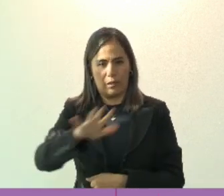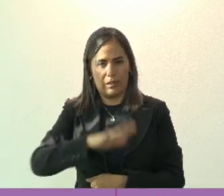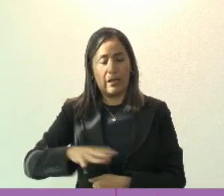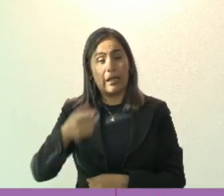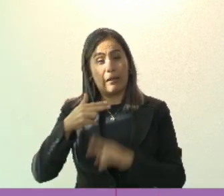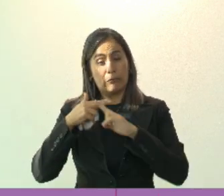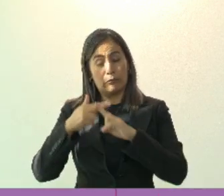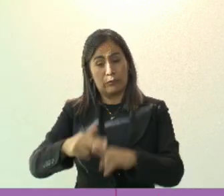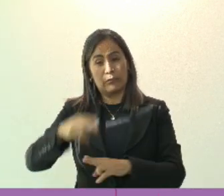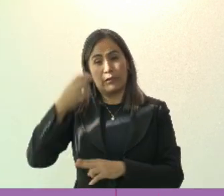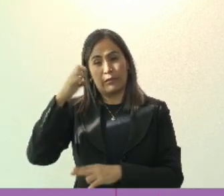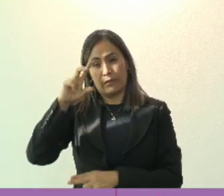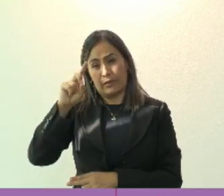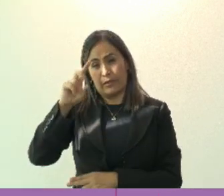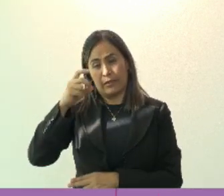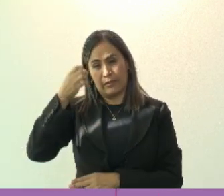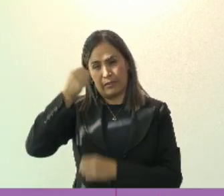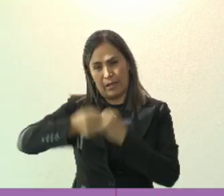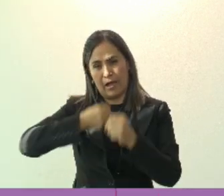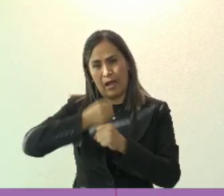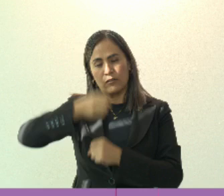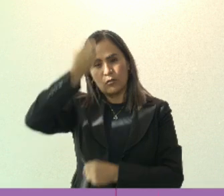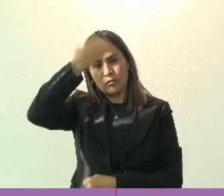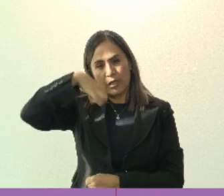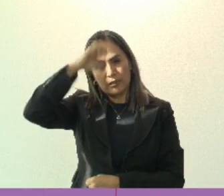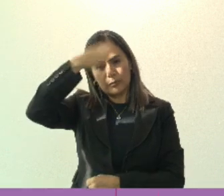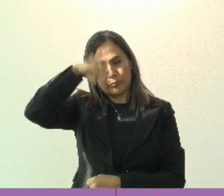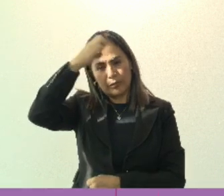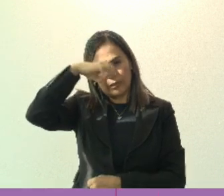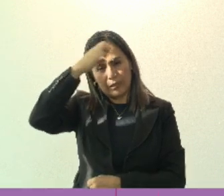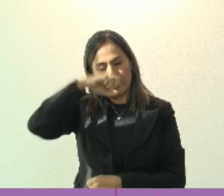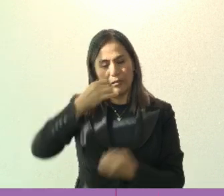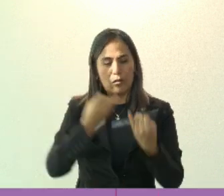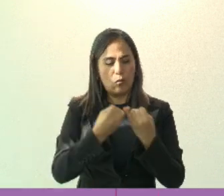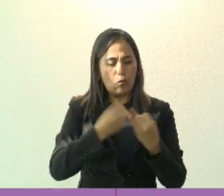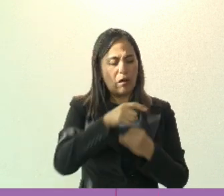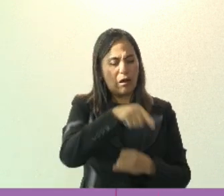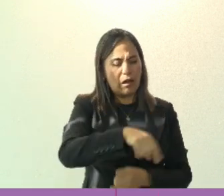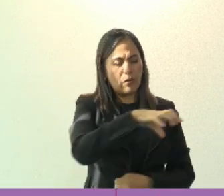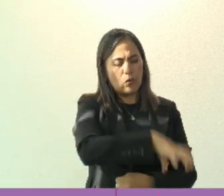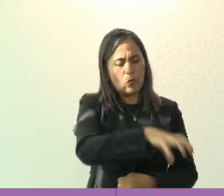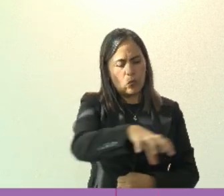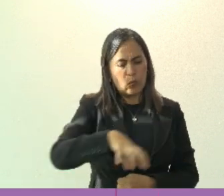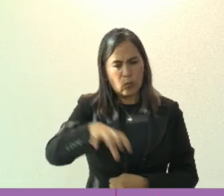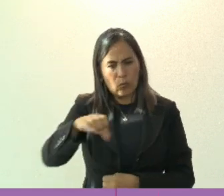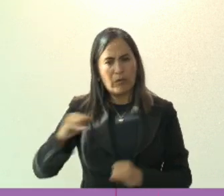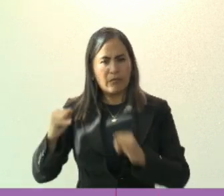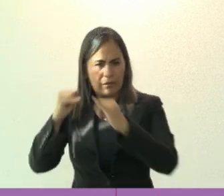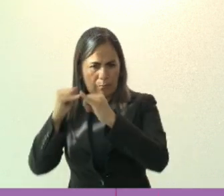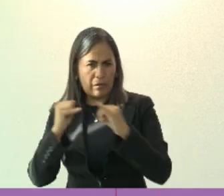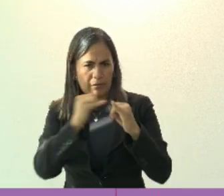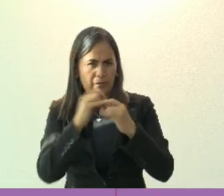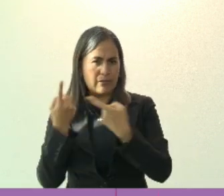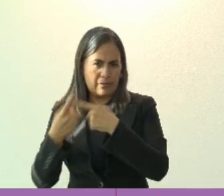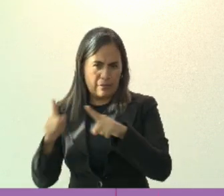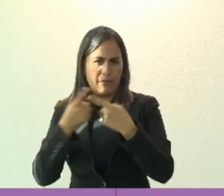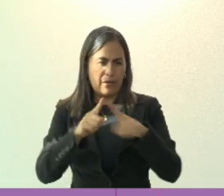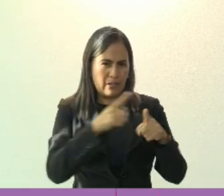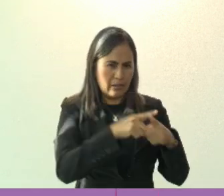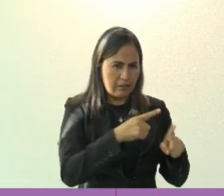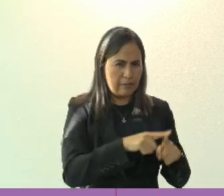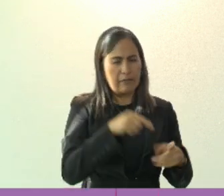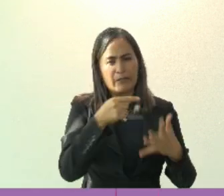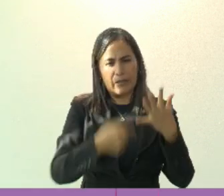de experiencia en la administración pública, ya que ha colaborado con entidades y dependencias públicas, ocupando puestos